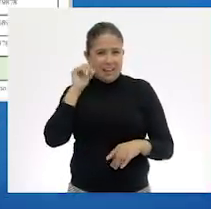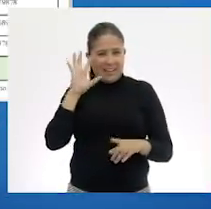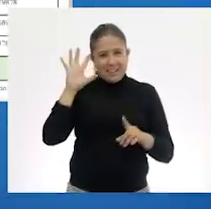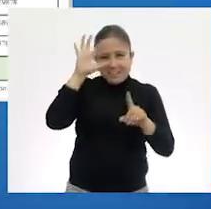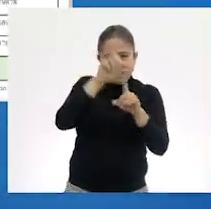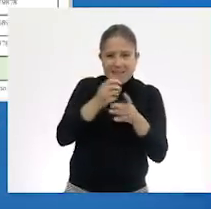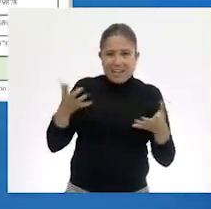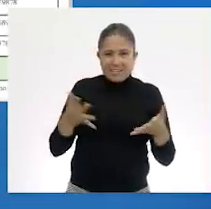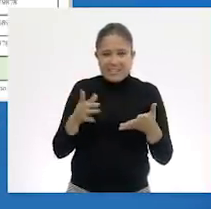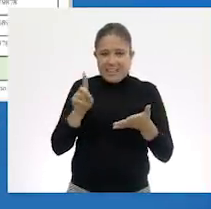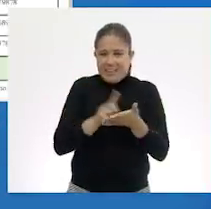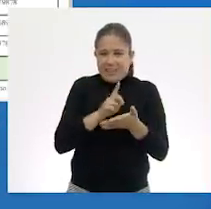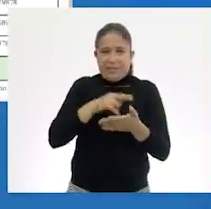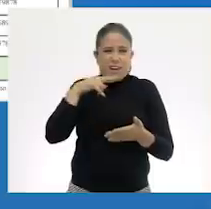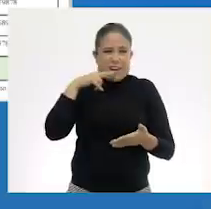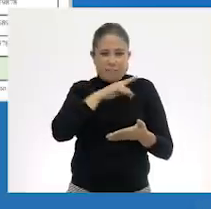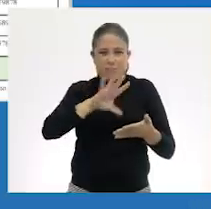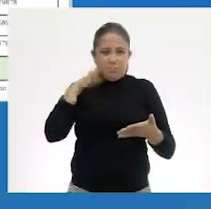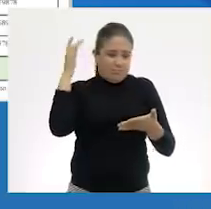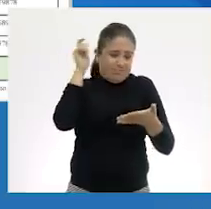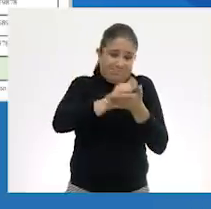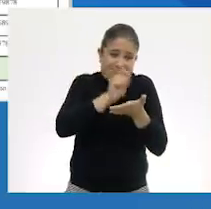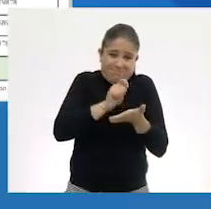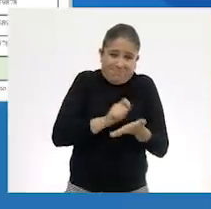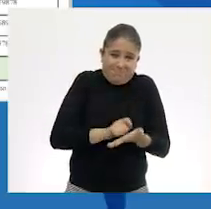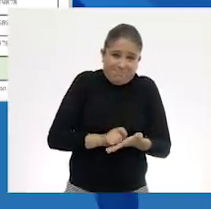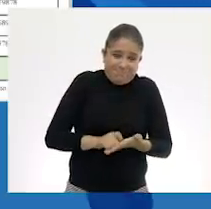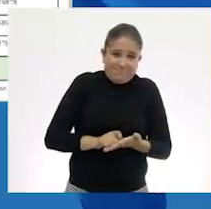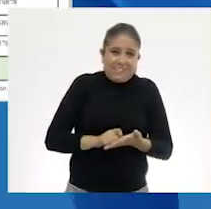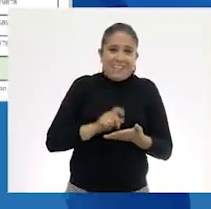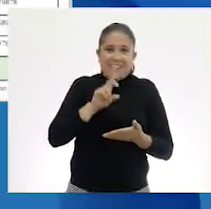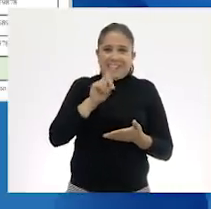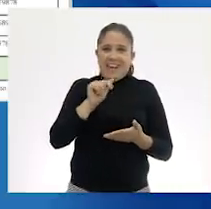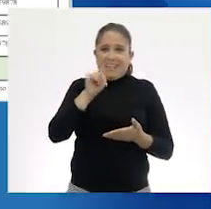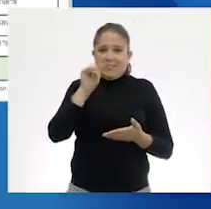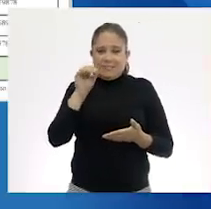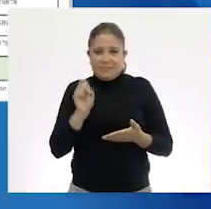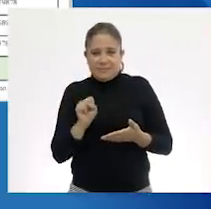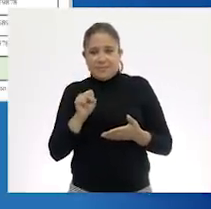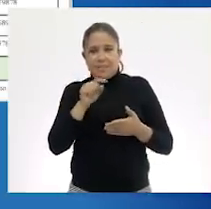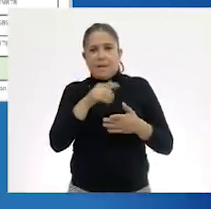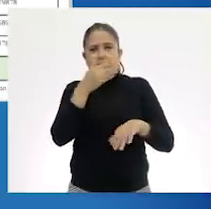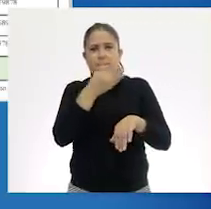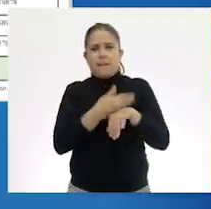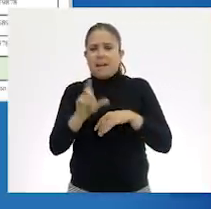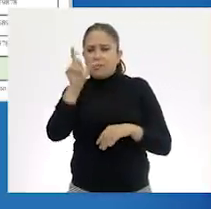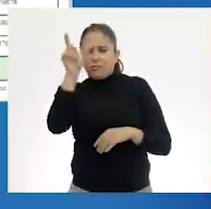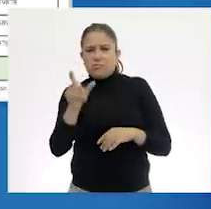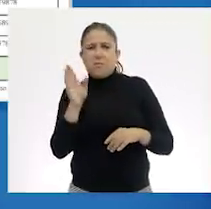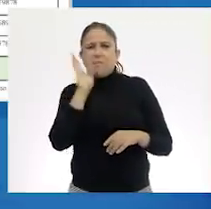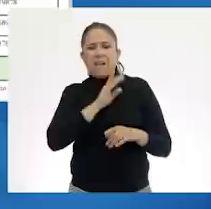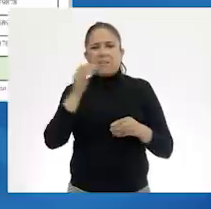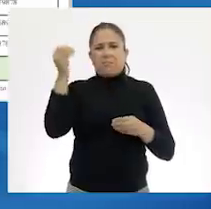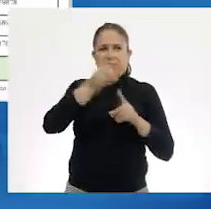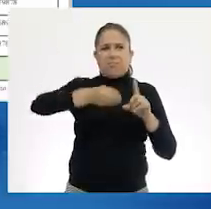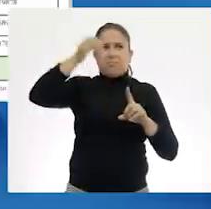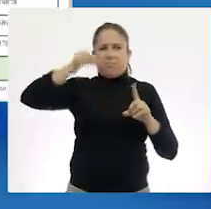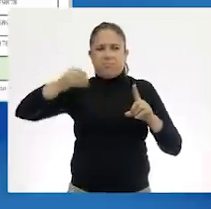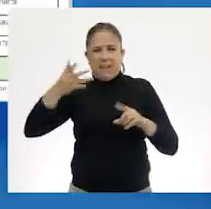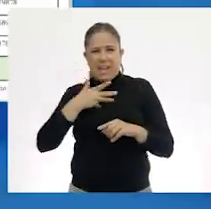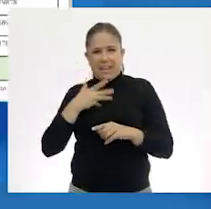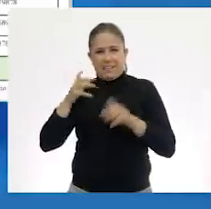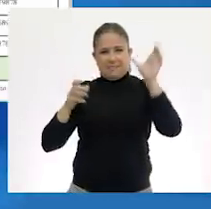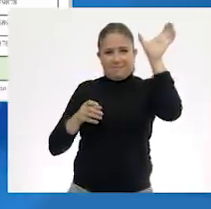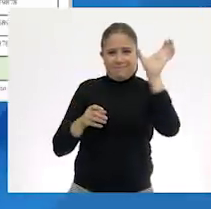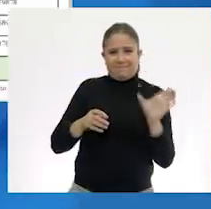de hacer un directorio así rápido donde vamos a poner todos los datos? Claro. Lo de la parte blanca es un directorio todo desorganizado que teníamos